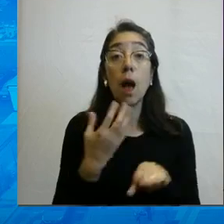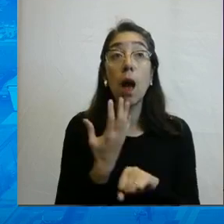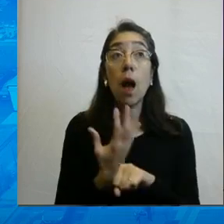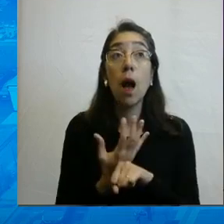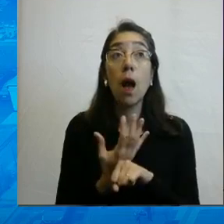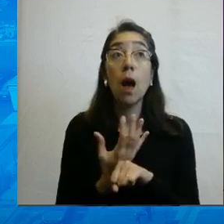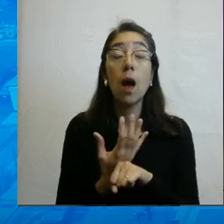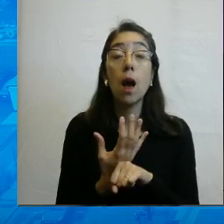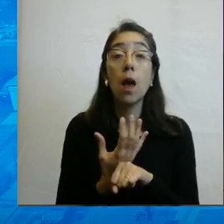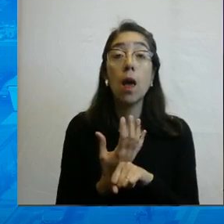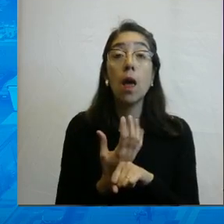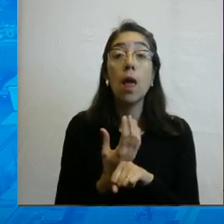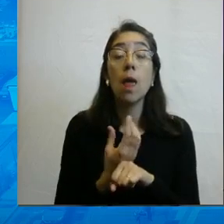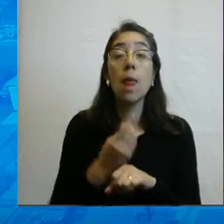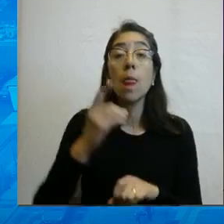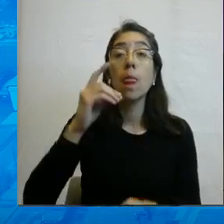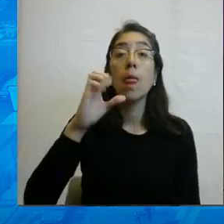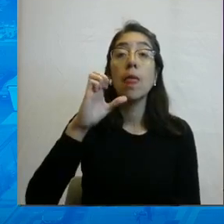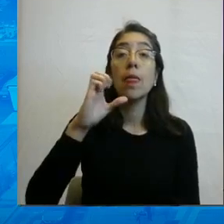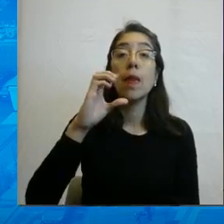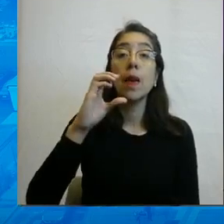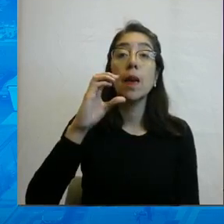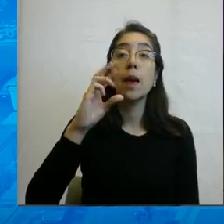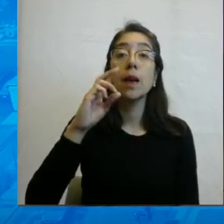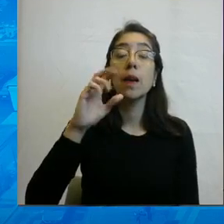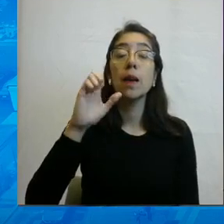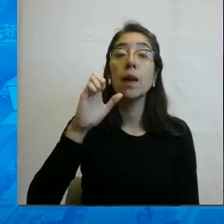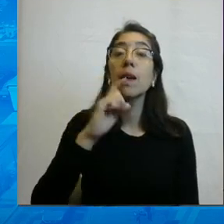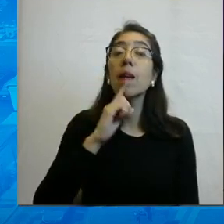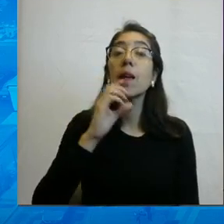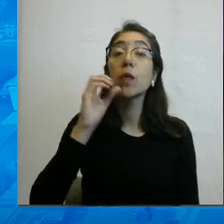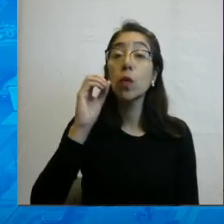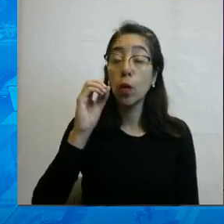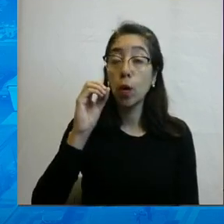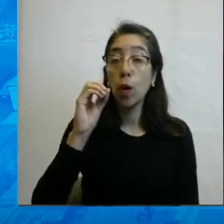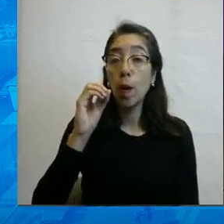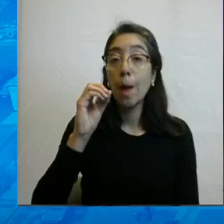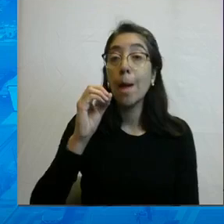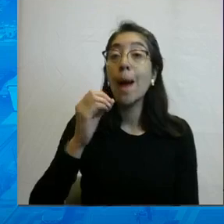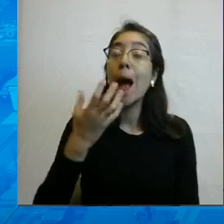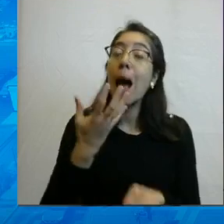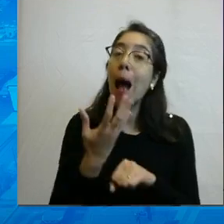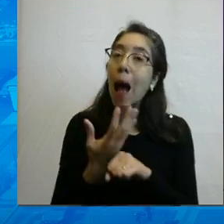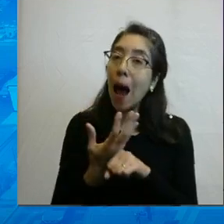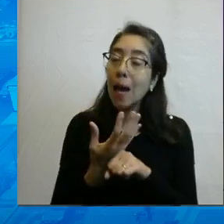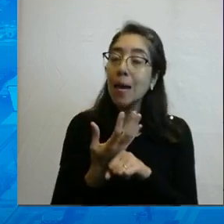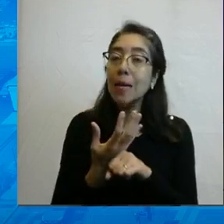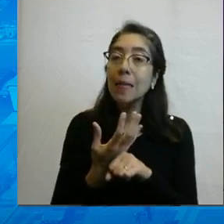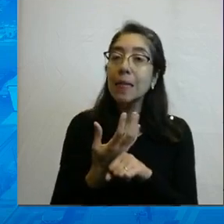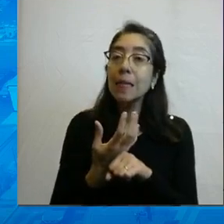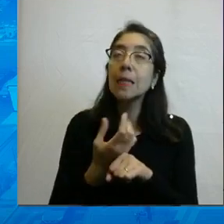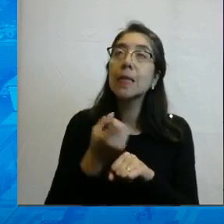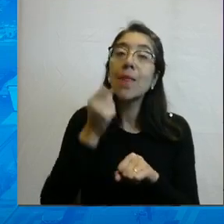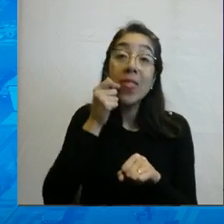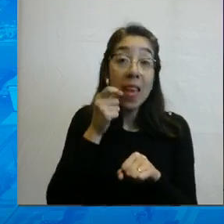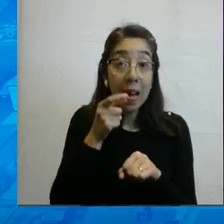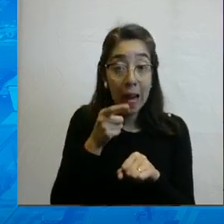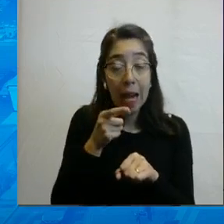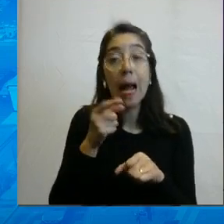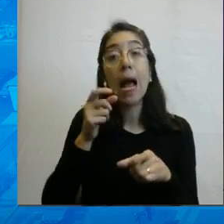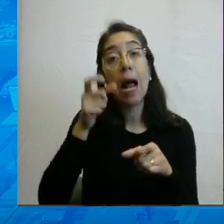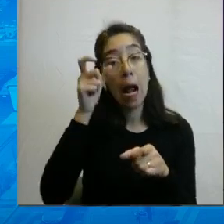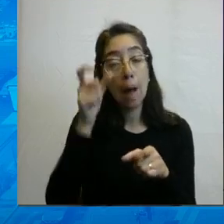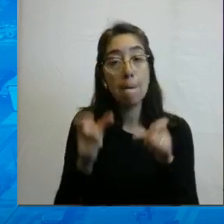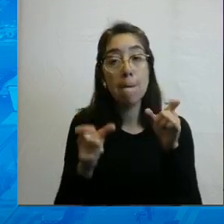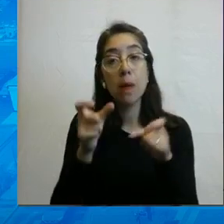decreto 2458, para los personajes típicos e históricos de Pomaire, quienes hoy día estarán protegidos